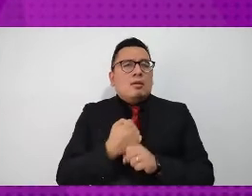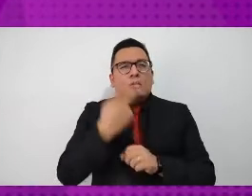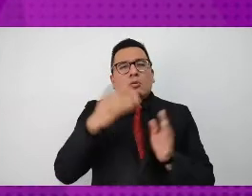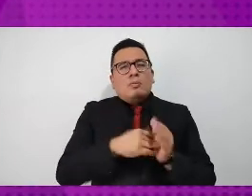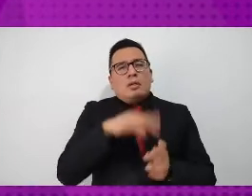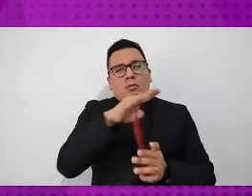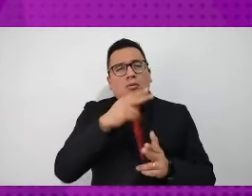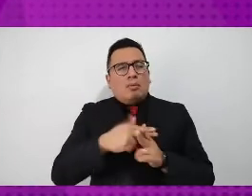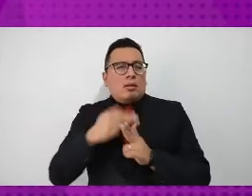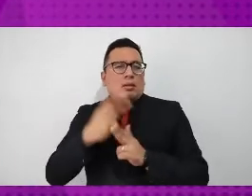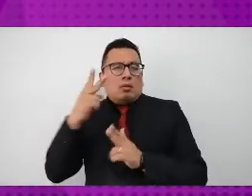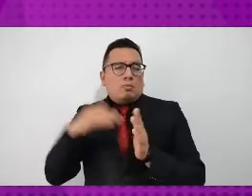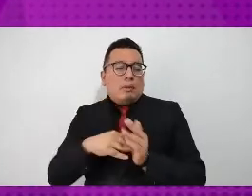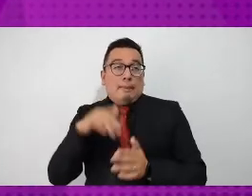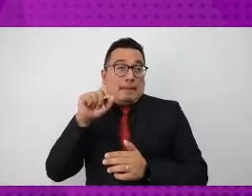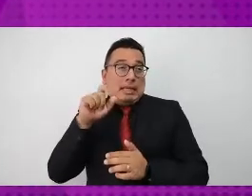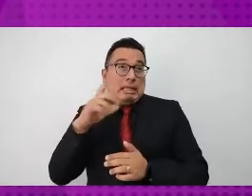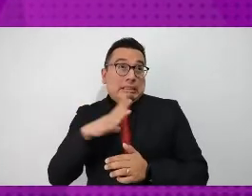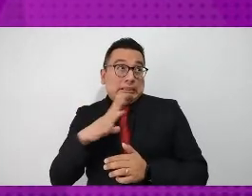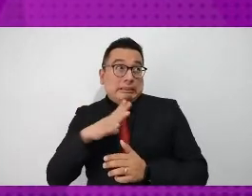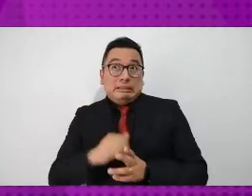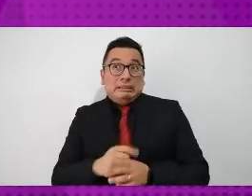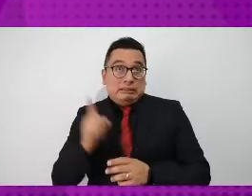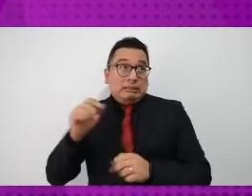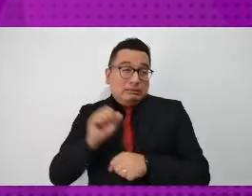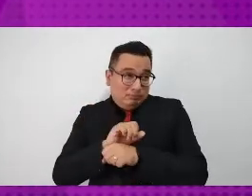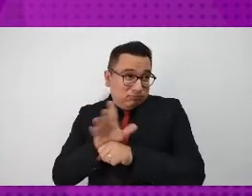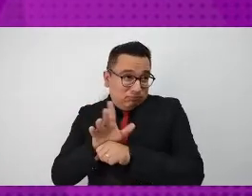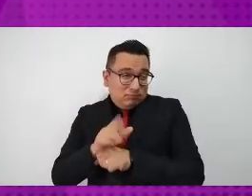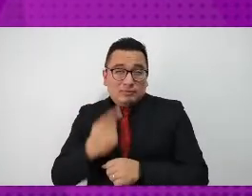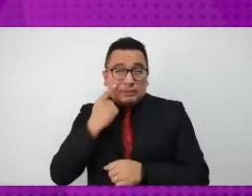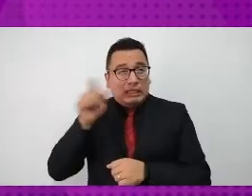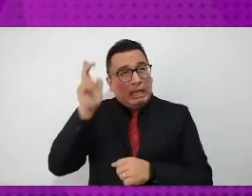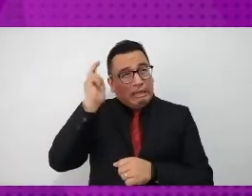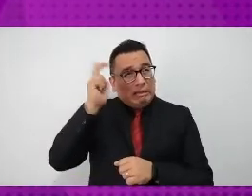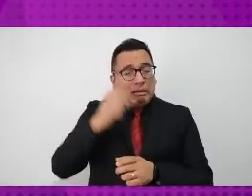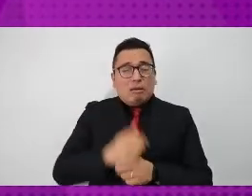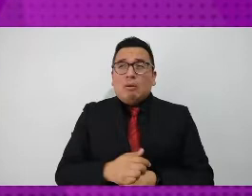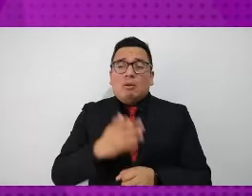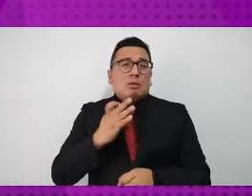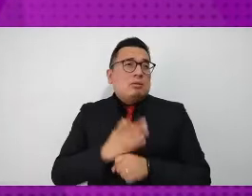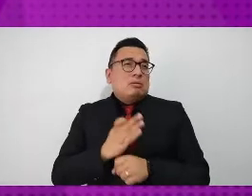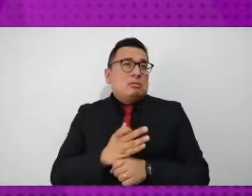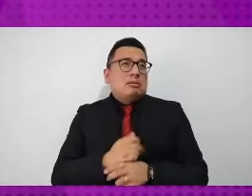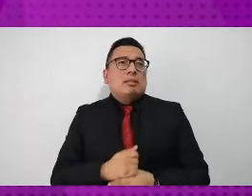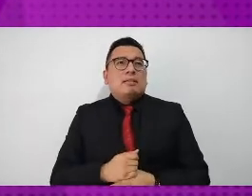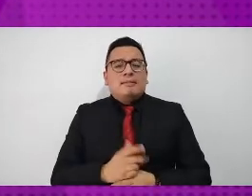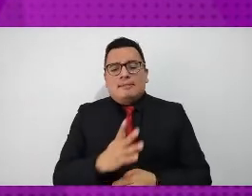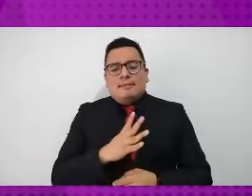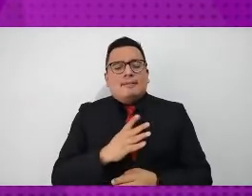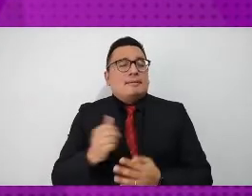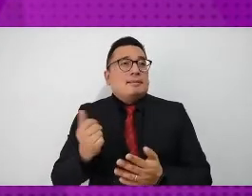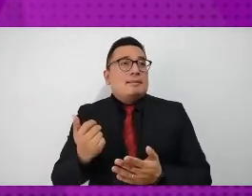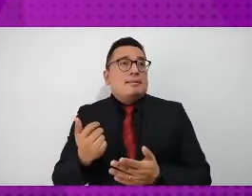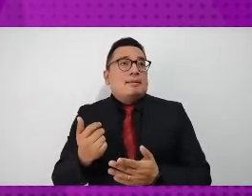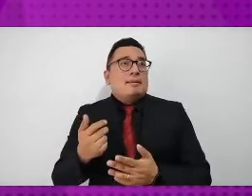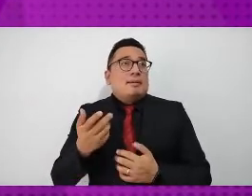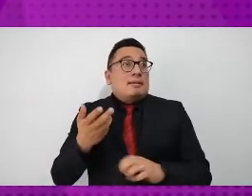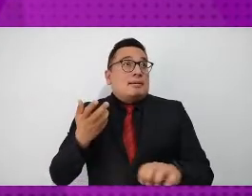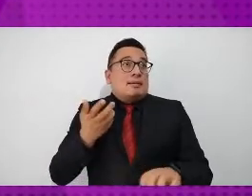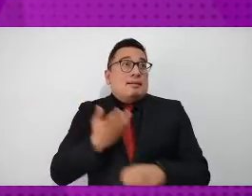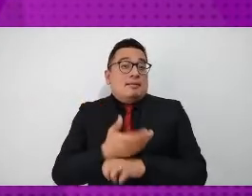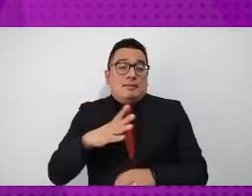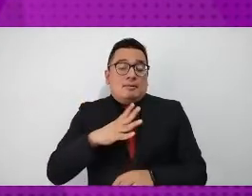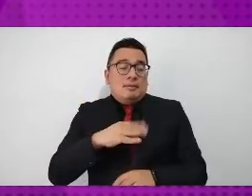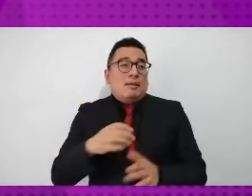que fue de pandemia además hay que mencionar lo que era algo en este momento que es la entidad con mayor número